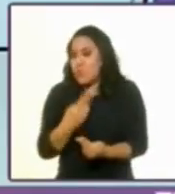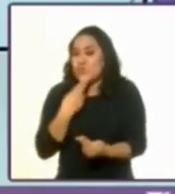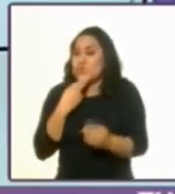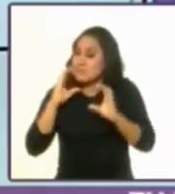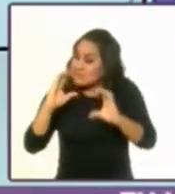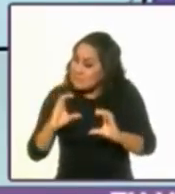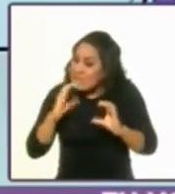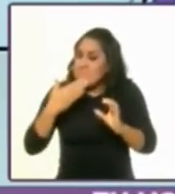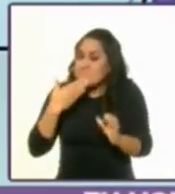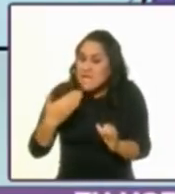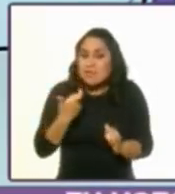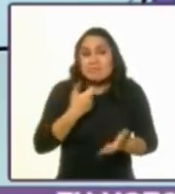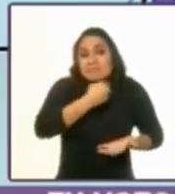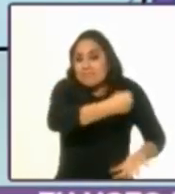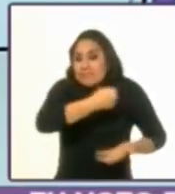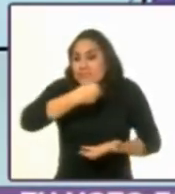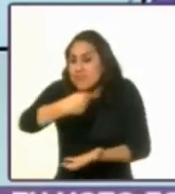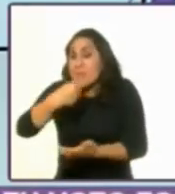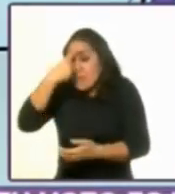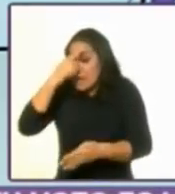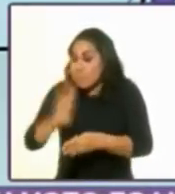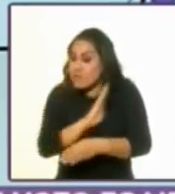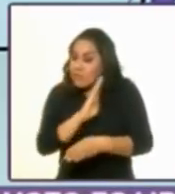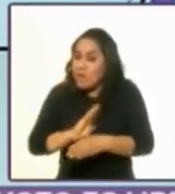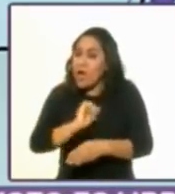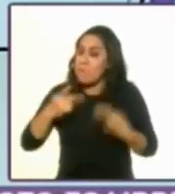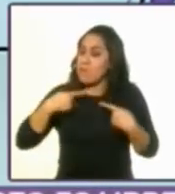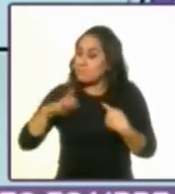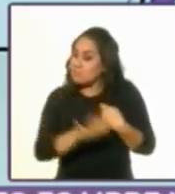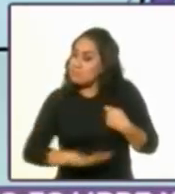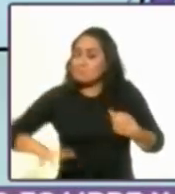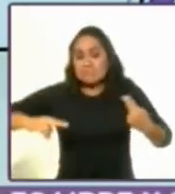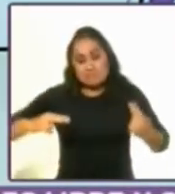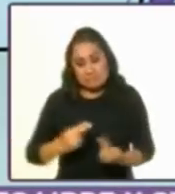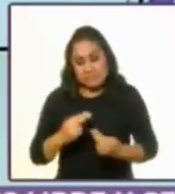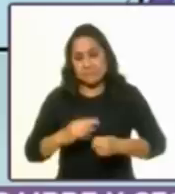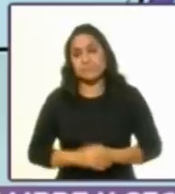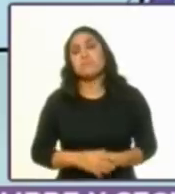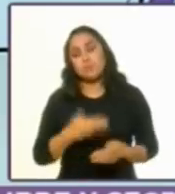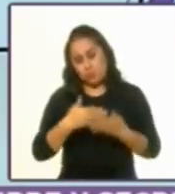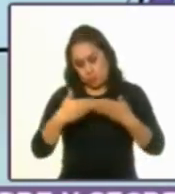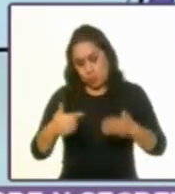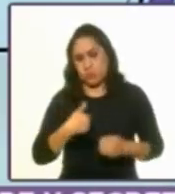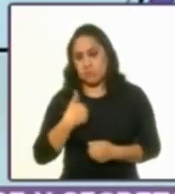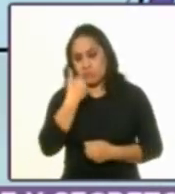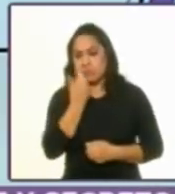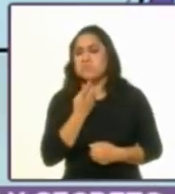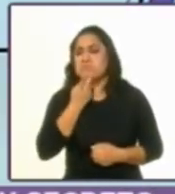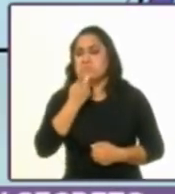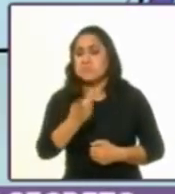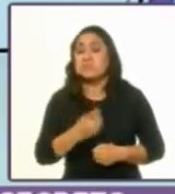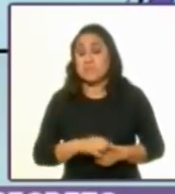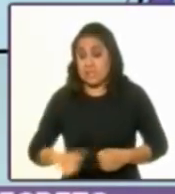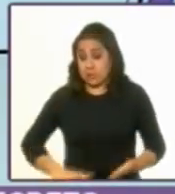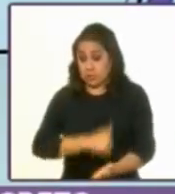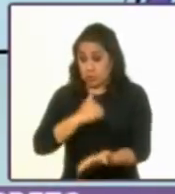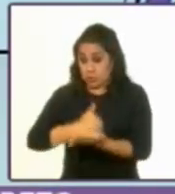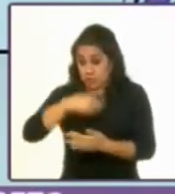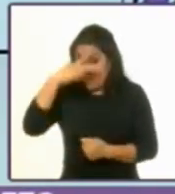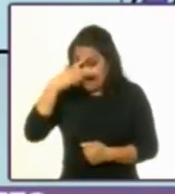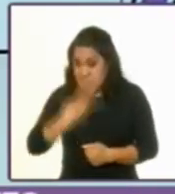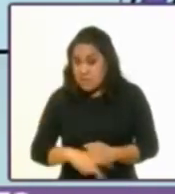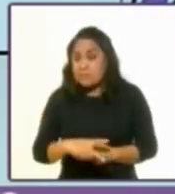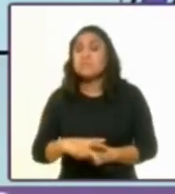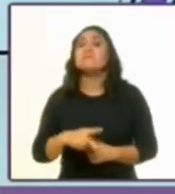ejercerlos bien invertirlos para beneficiar a la gente que realmente lo necesita y quiero también mencionar que la ciudad de mexico está